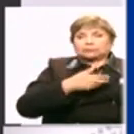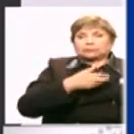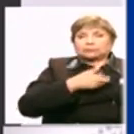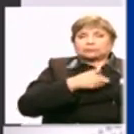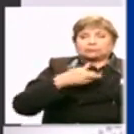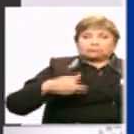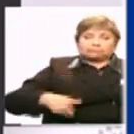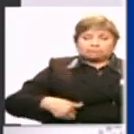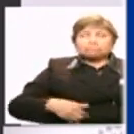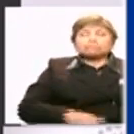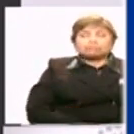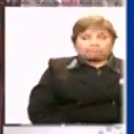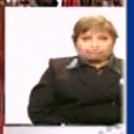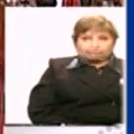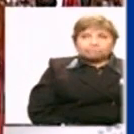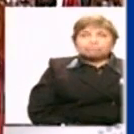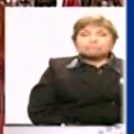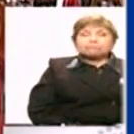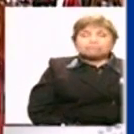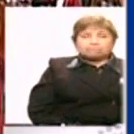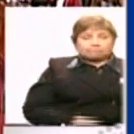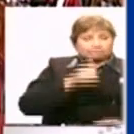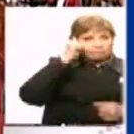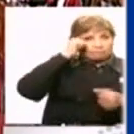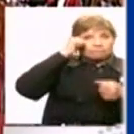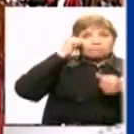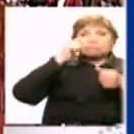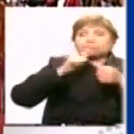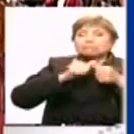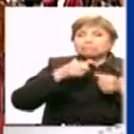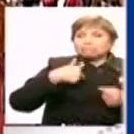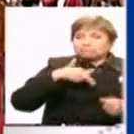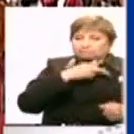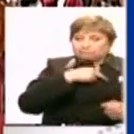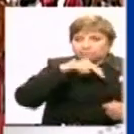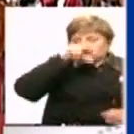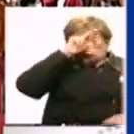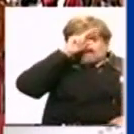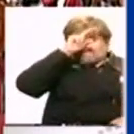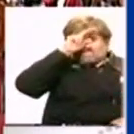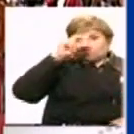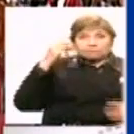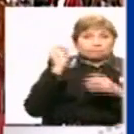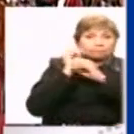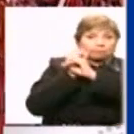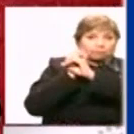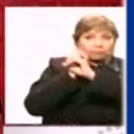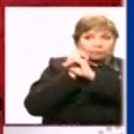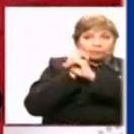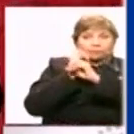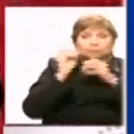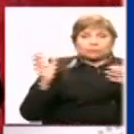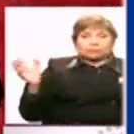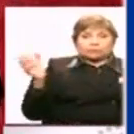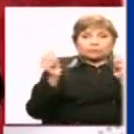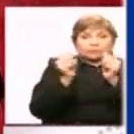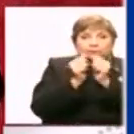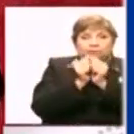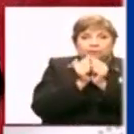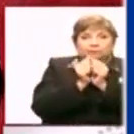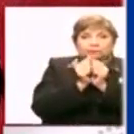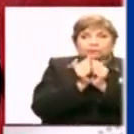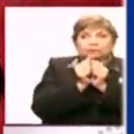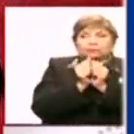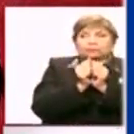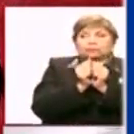las aulas, ¿no? Y el otro tema se verá de manera correcta, como debe ser, dentro del Congreso. ahí tenemos una coincidencia.